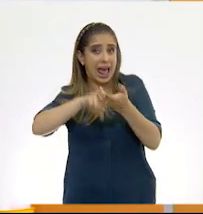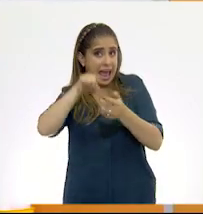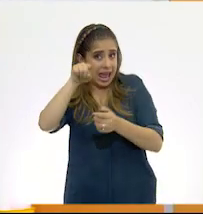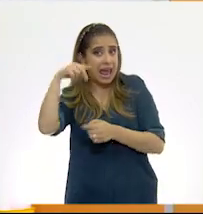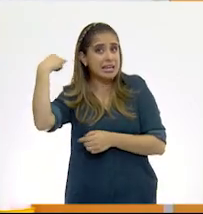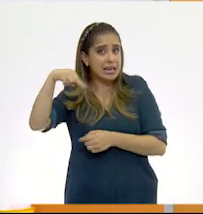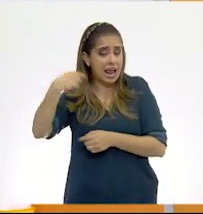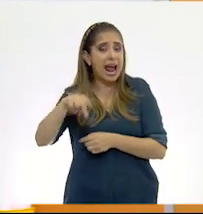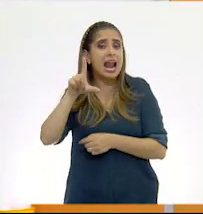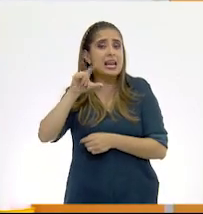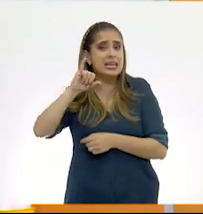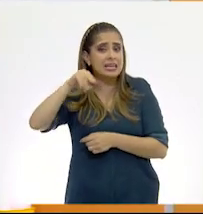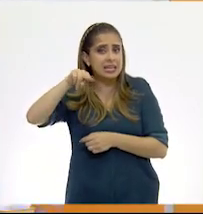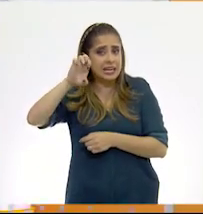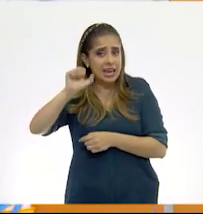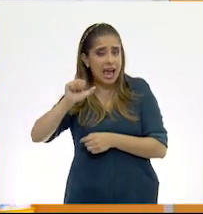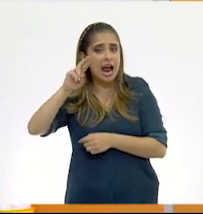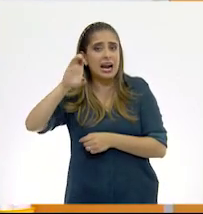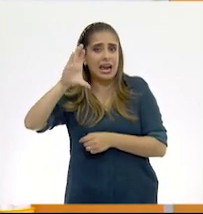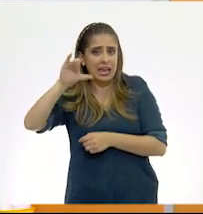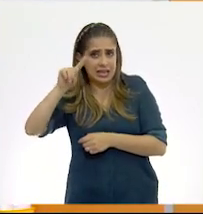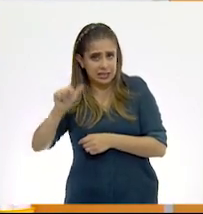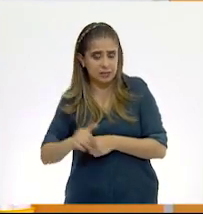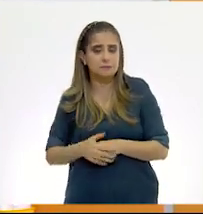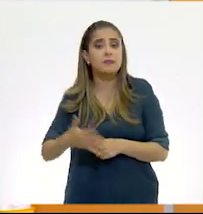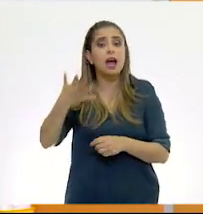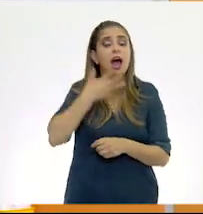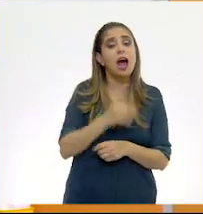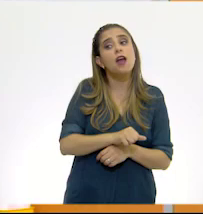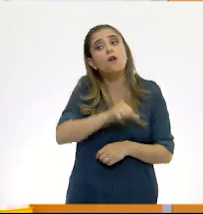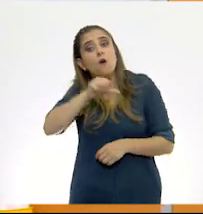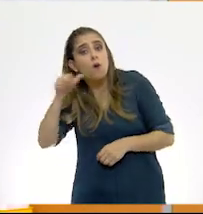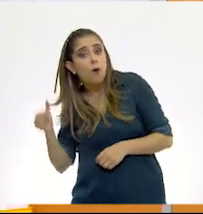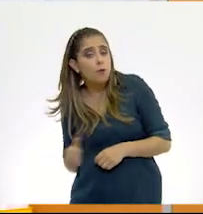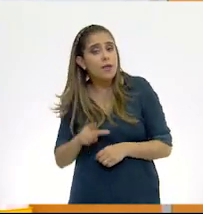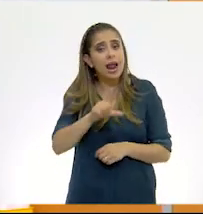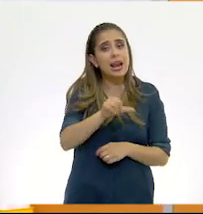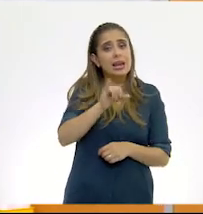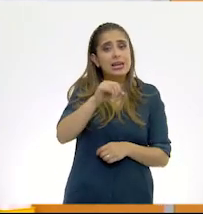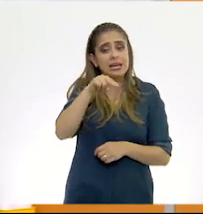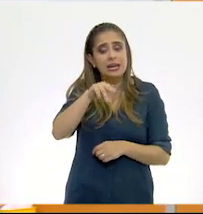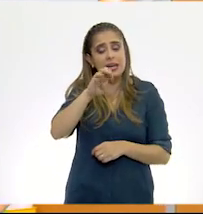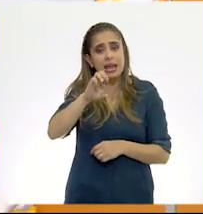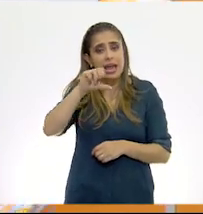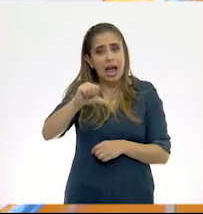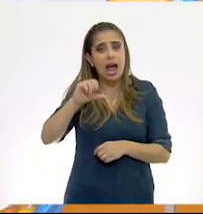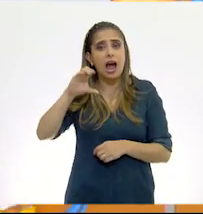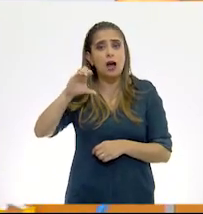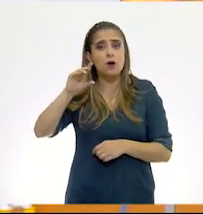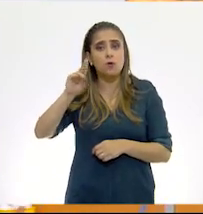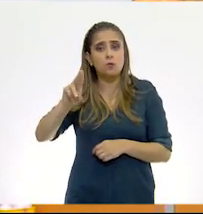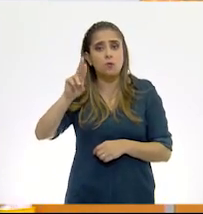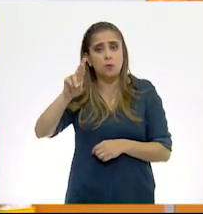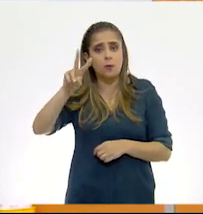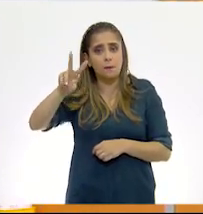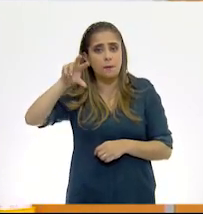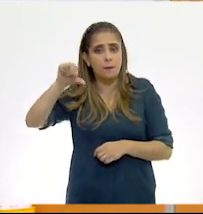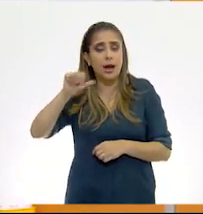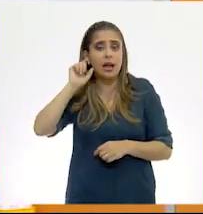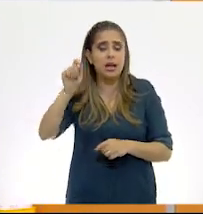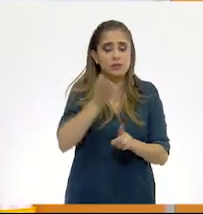unas líneas que se llaman curvas porque incluso cuando caminamos cambian de